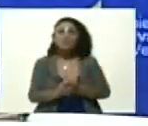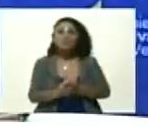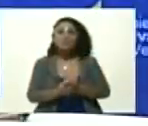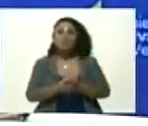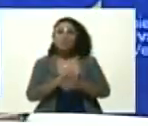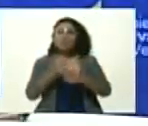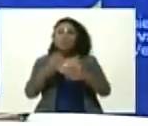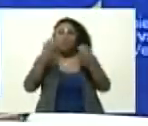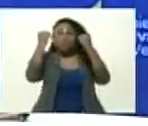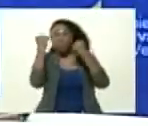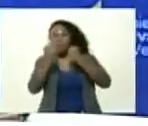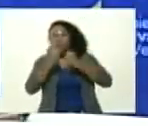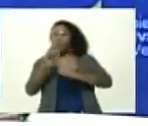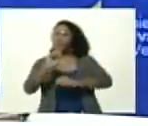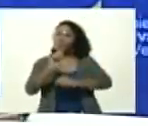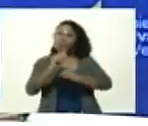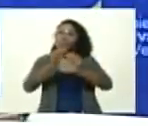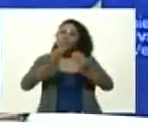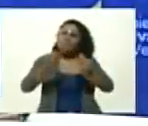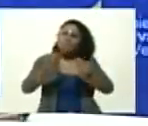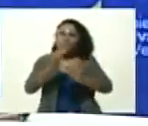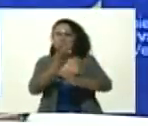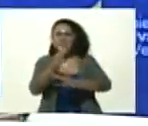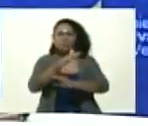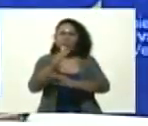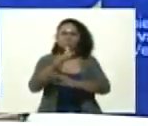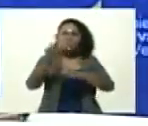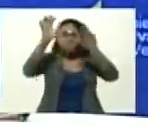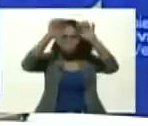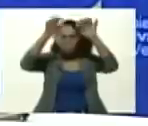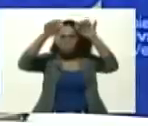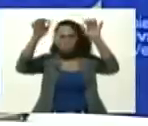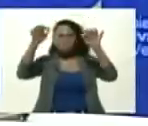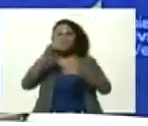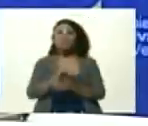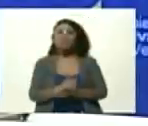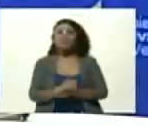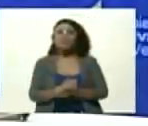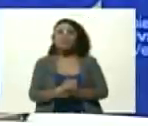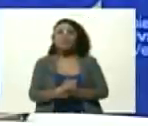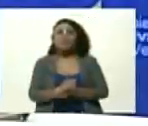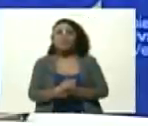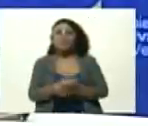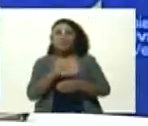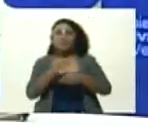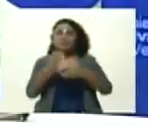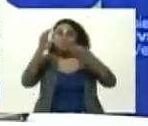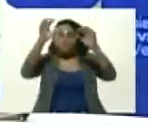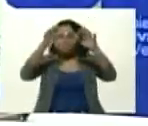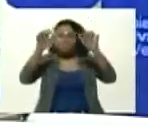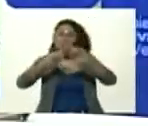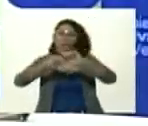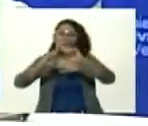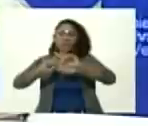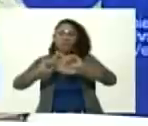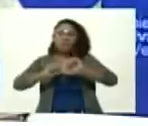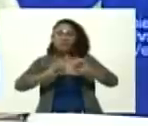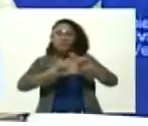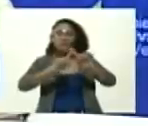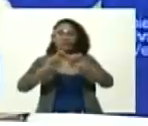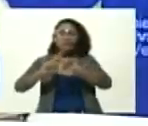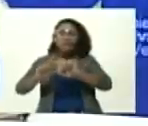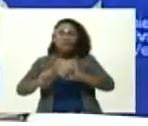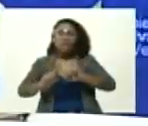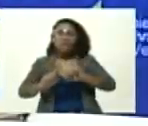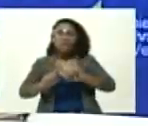tanta intensidad, ¿no? Están entrando las distintas,